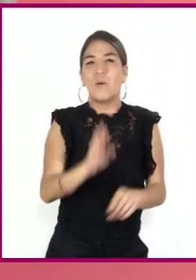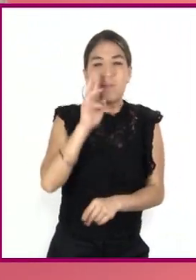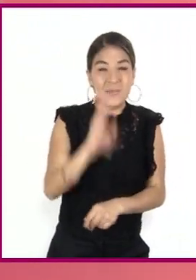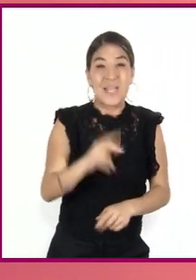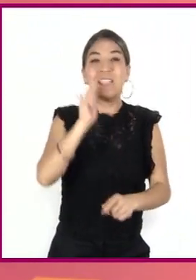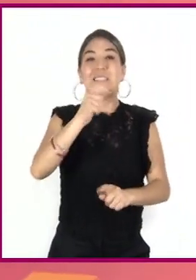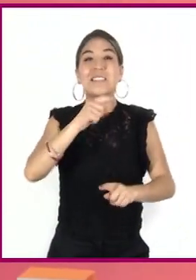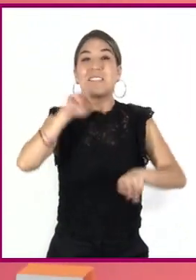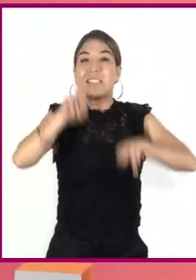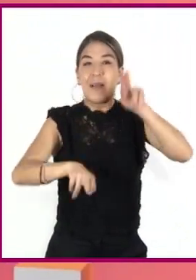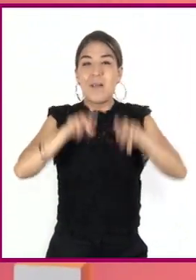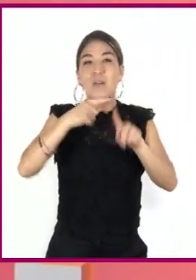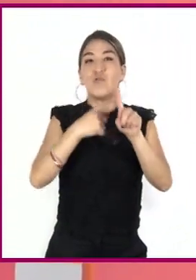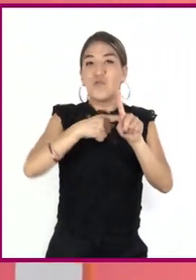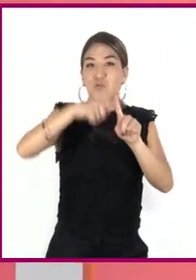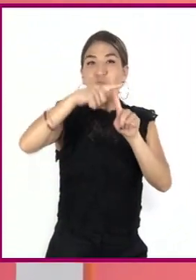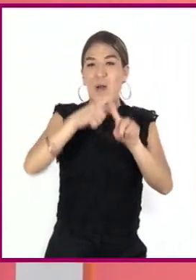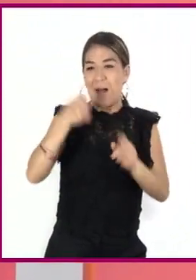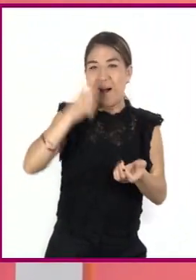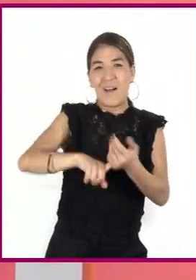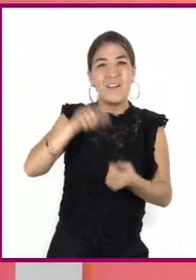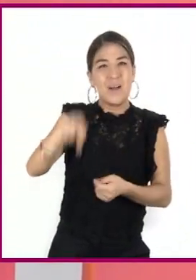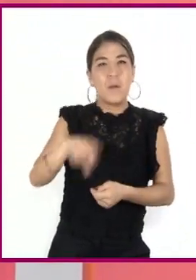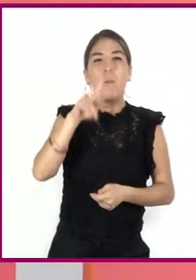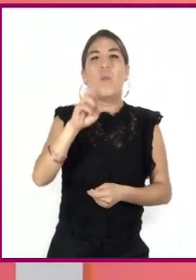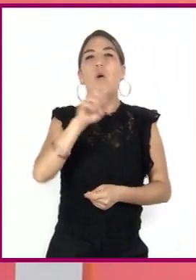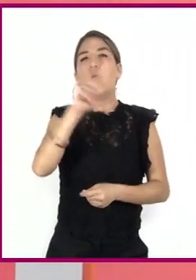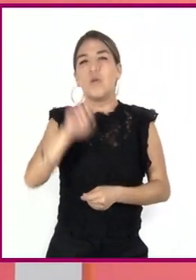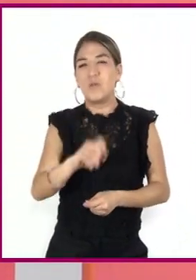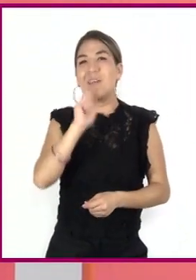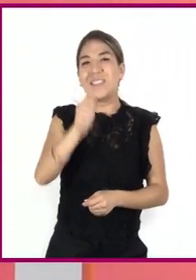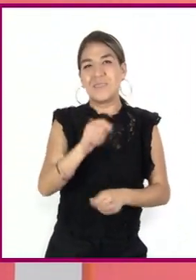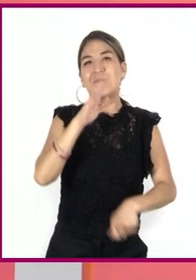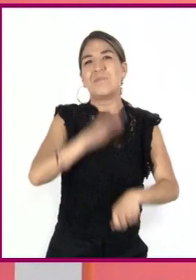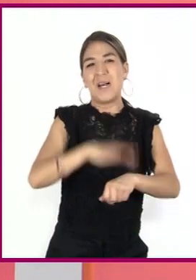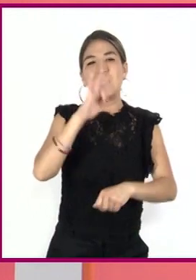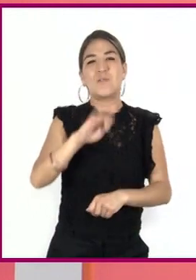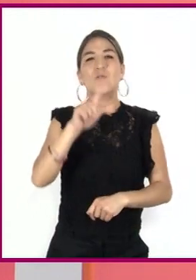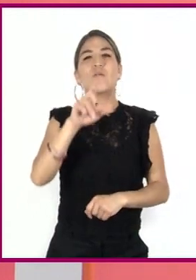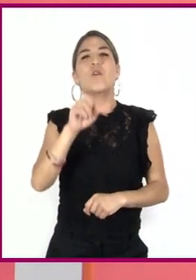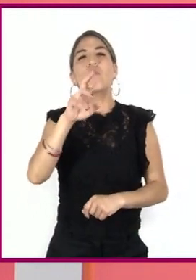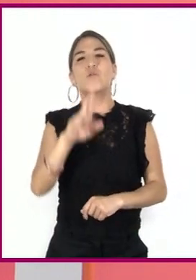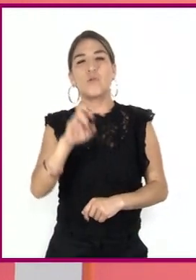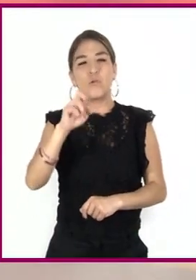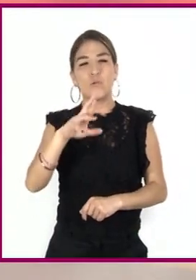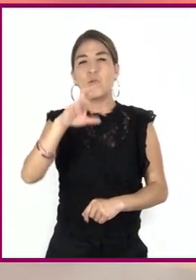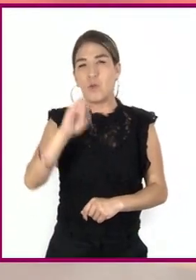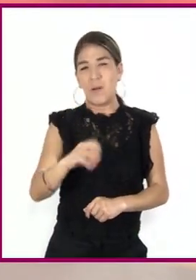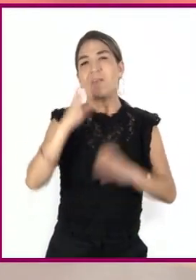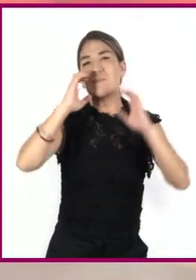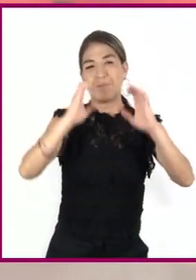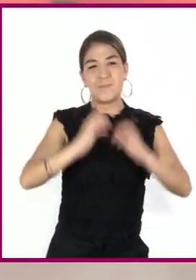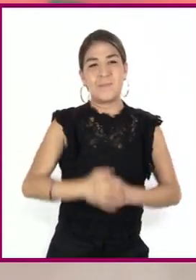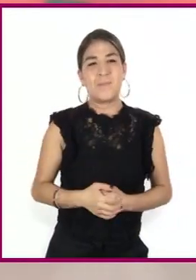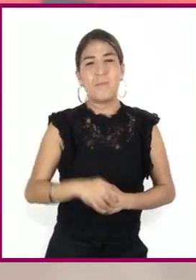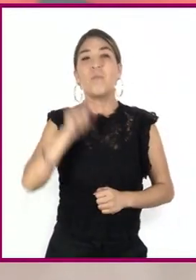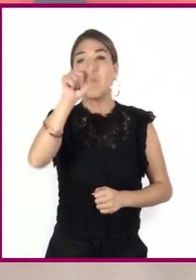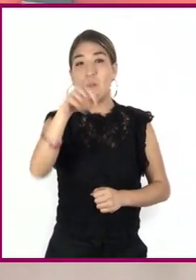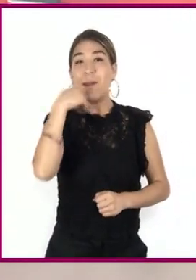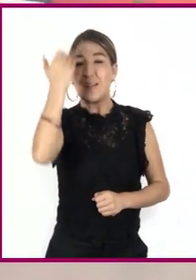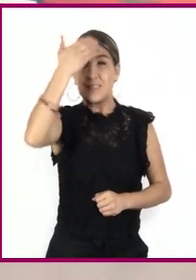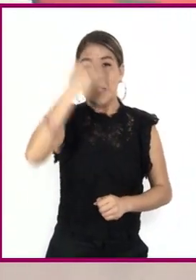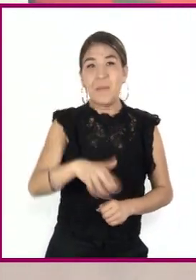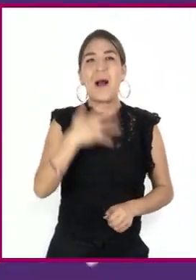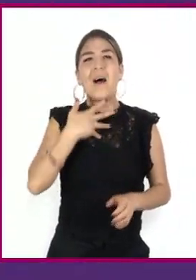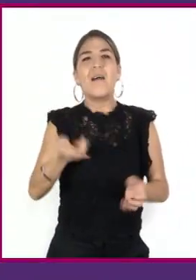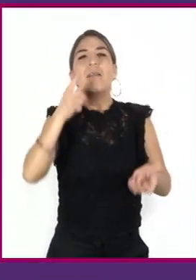niveles del ion fluoruro en el pozo, así como alertar a la población a disminuir el consumo de sal fluorada. ¿Desean saber si existe